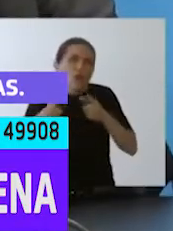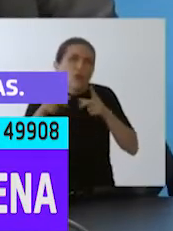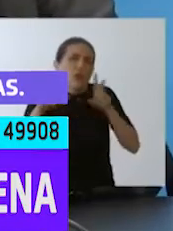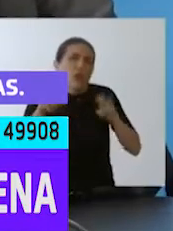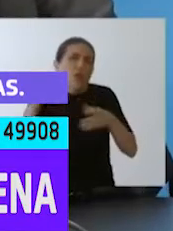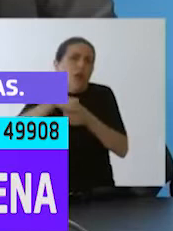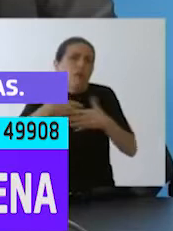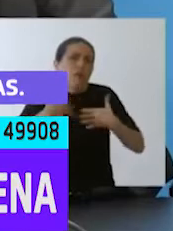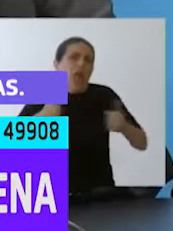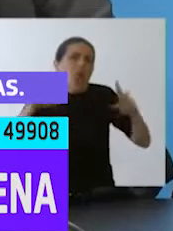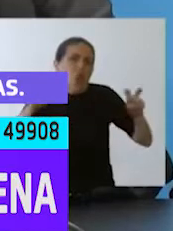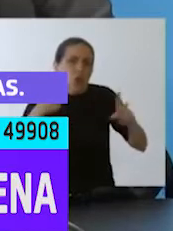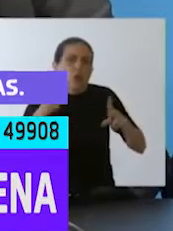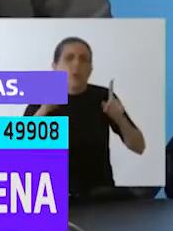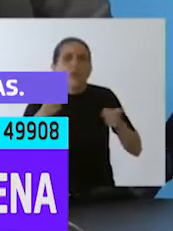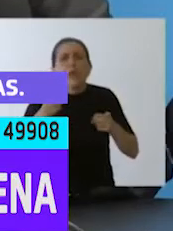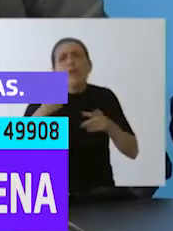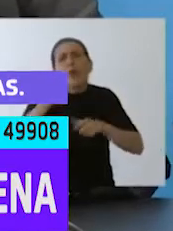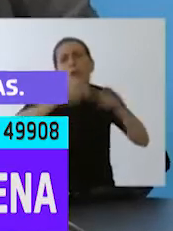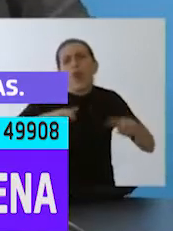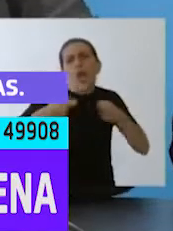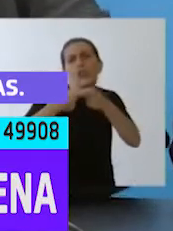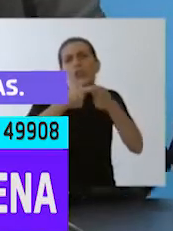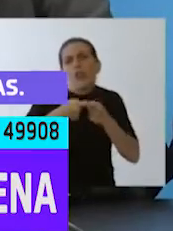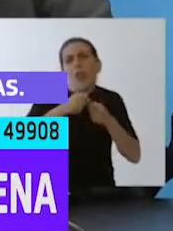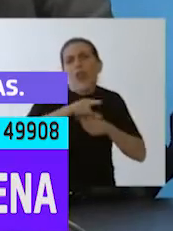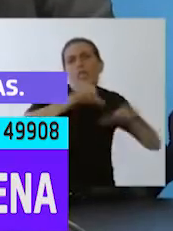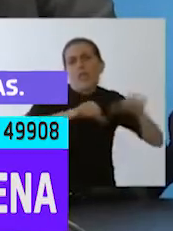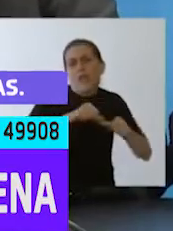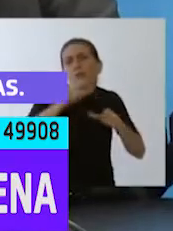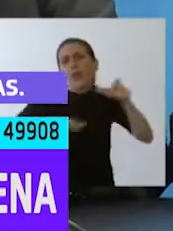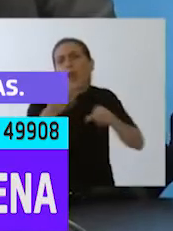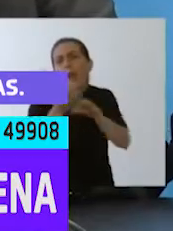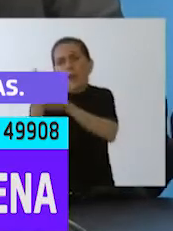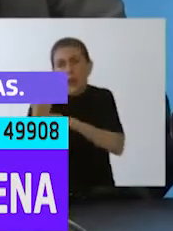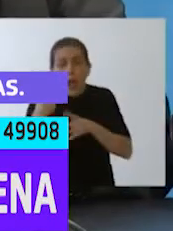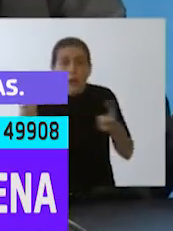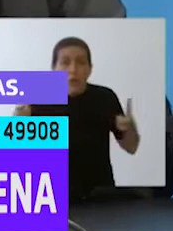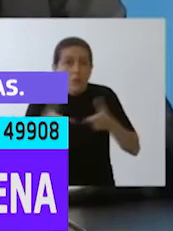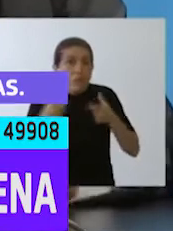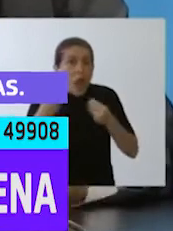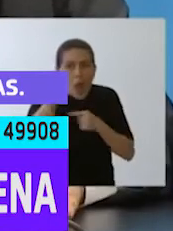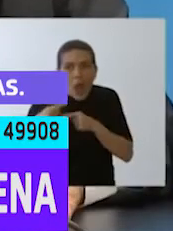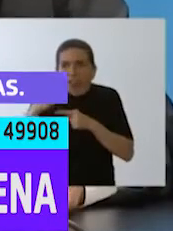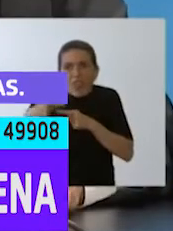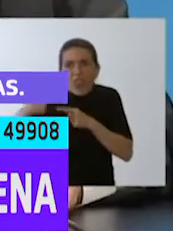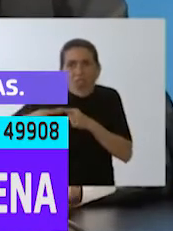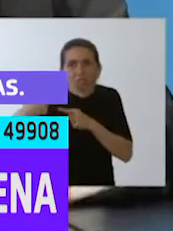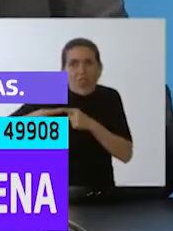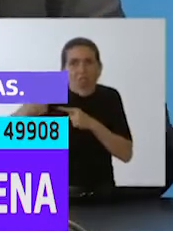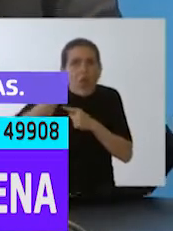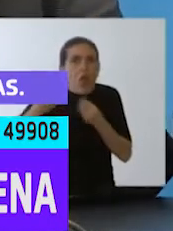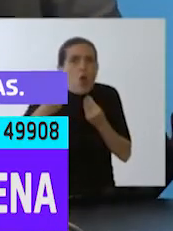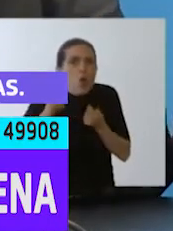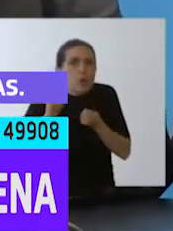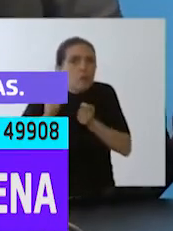Nacional para la Eliminación de Sarampión y Rubiola, miembro del Comité Regional para la Erradicación de la Polio en las Américas, es profesora, es consultora, es coordinadora